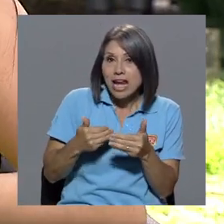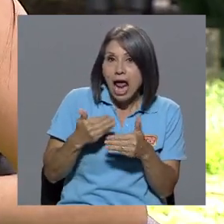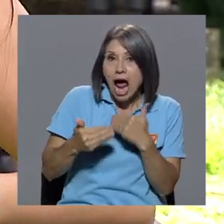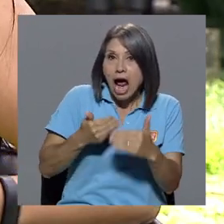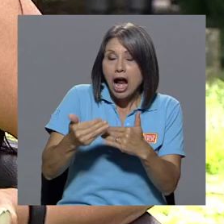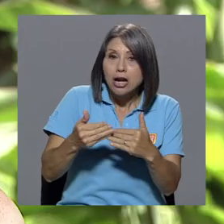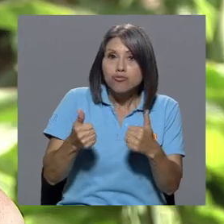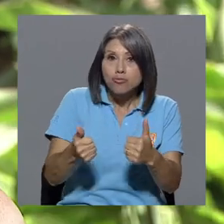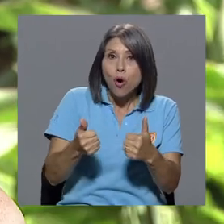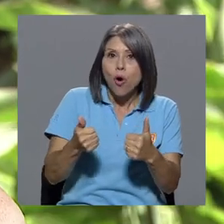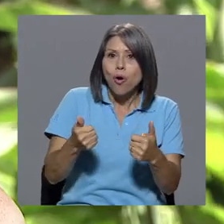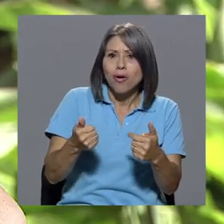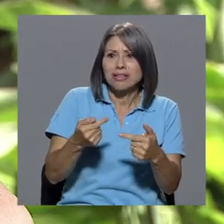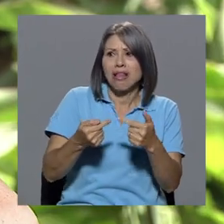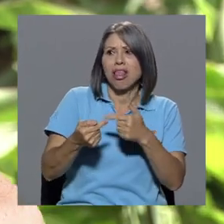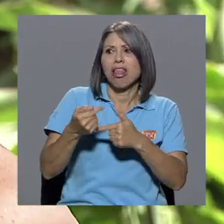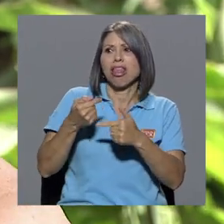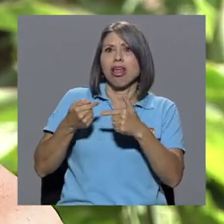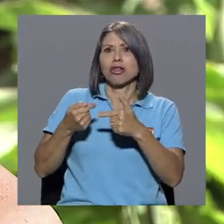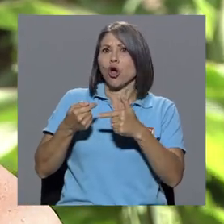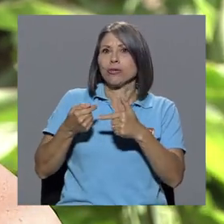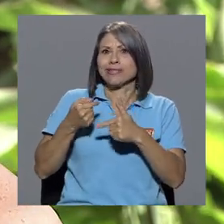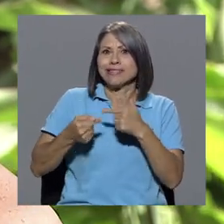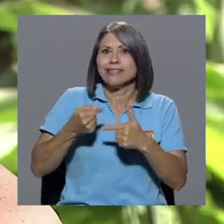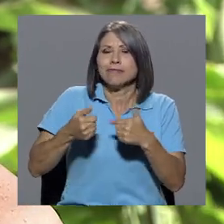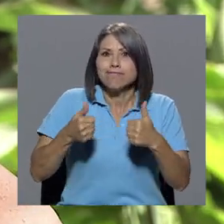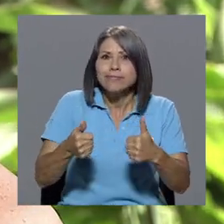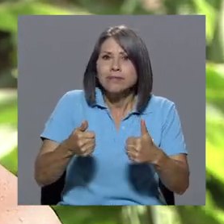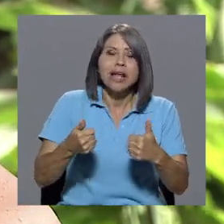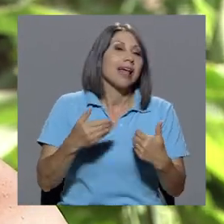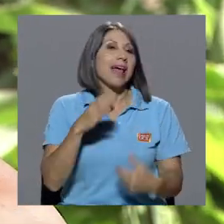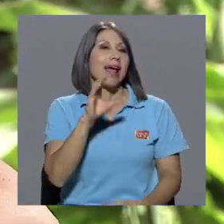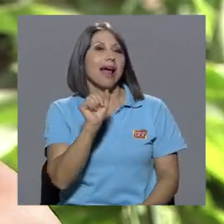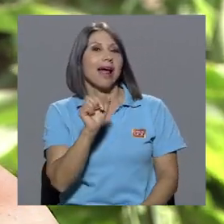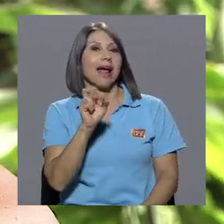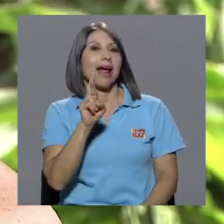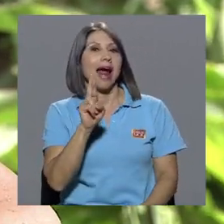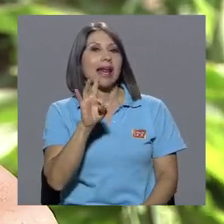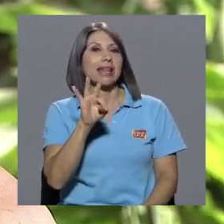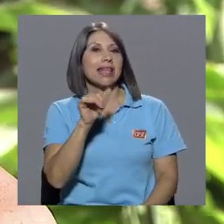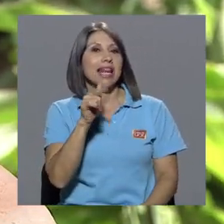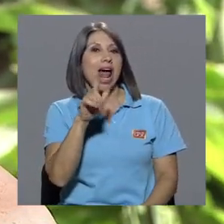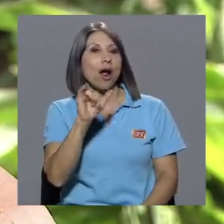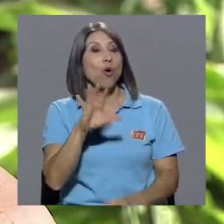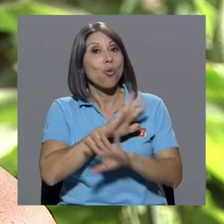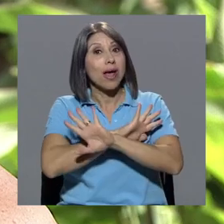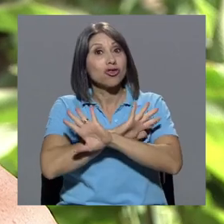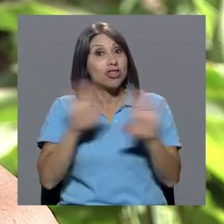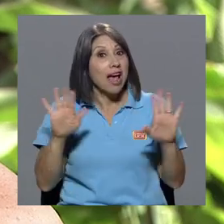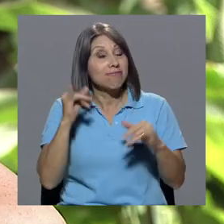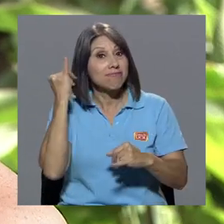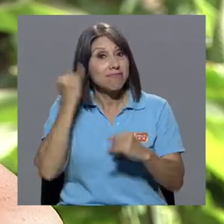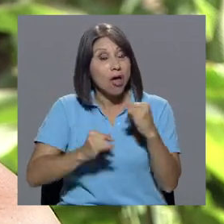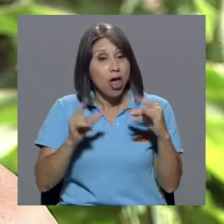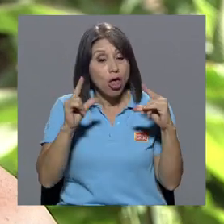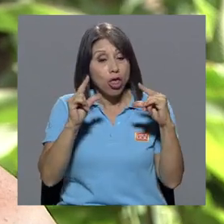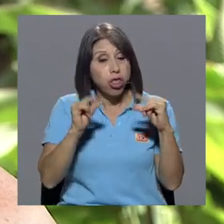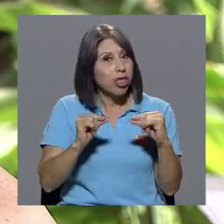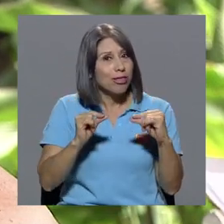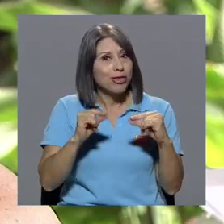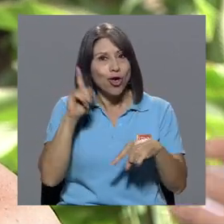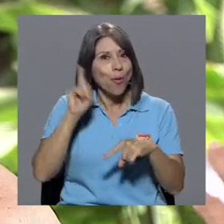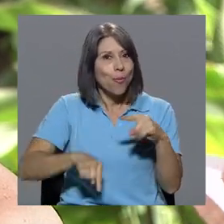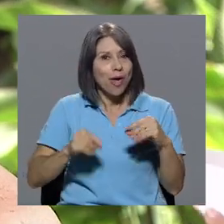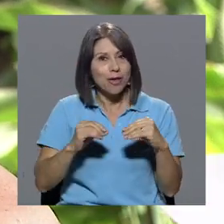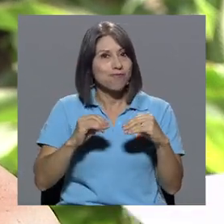el diagnóstico? En realidad, el cartílago una vez que se pierde no se puede regenerar, ¿verdad? Pero lo que podemos hacer hoy en